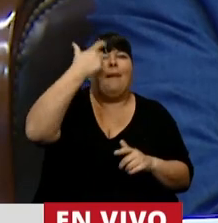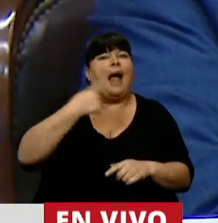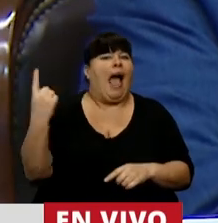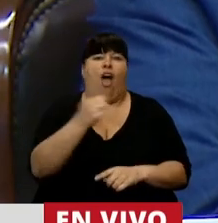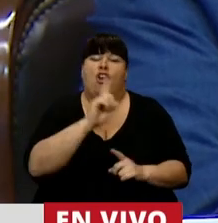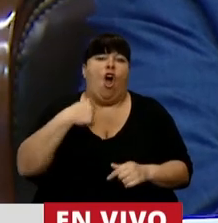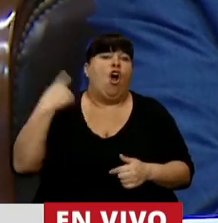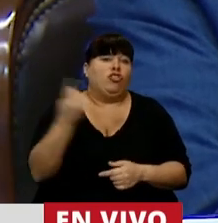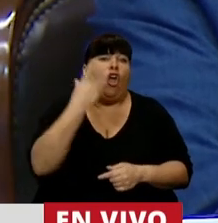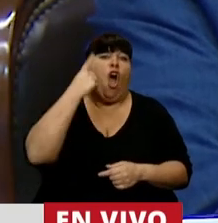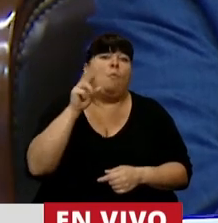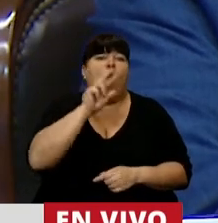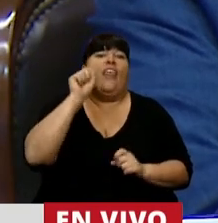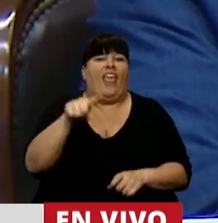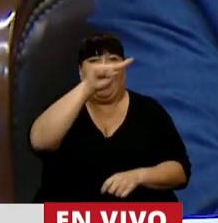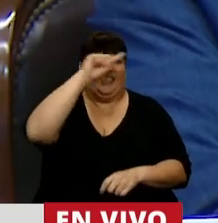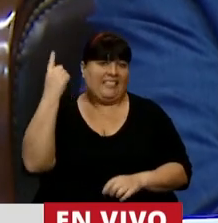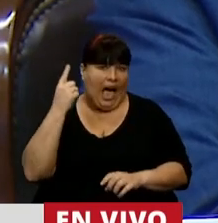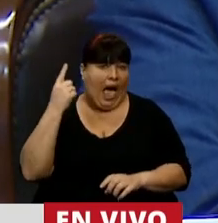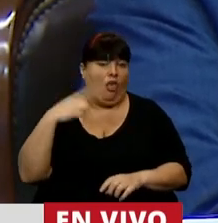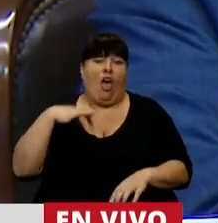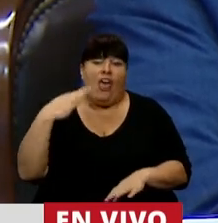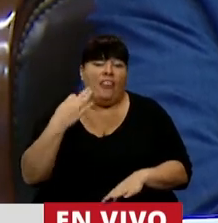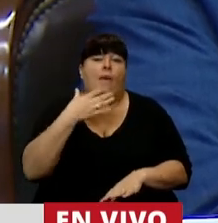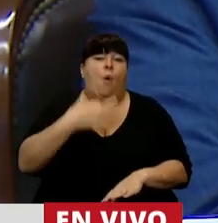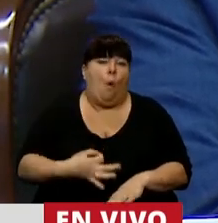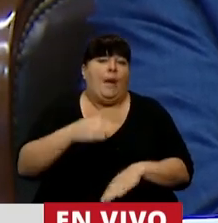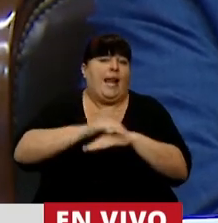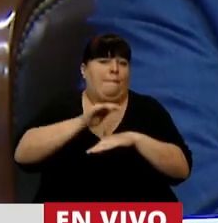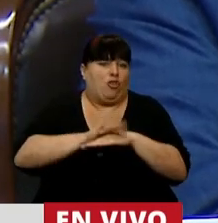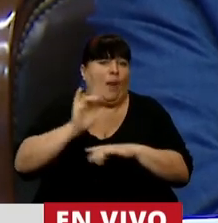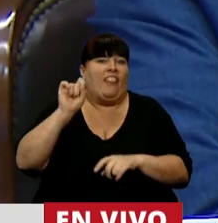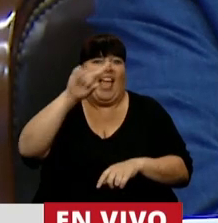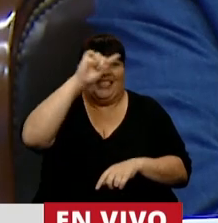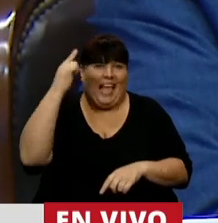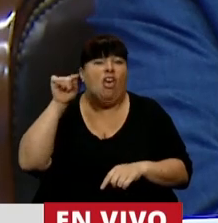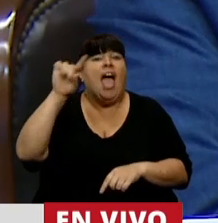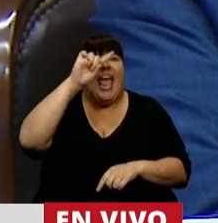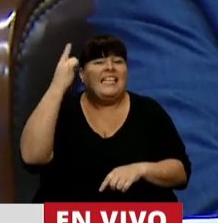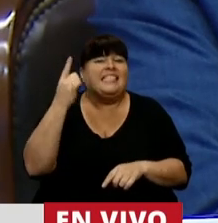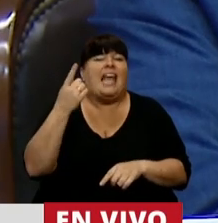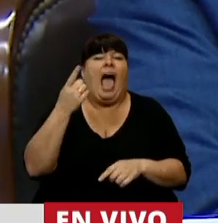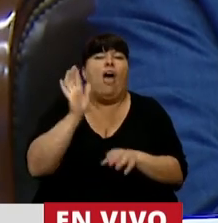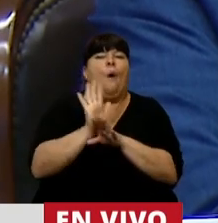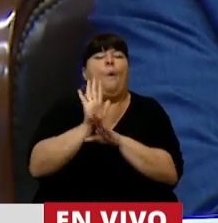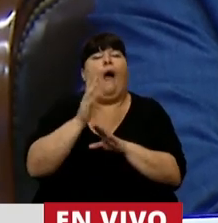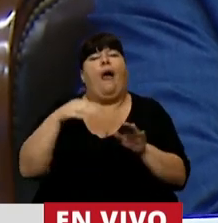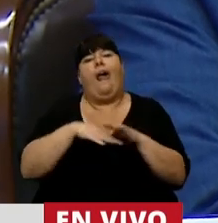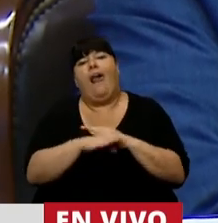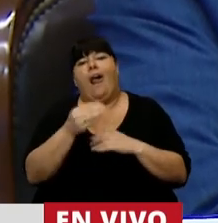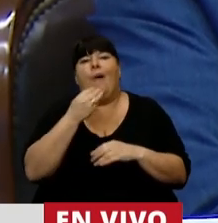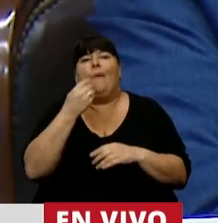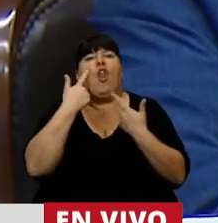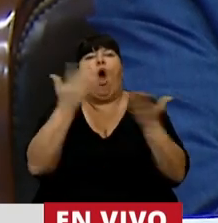persona. Somos hombres y mujeres de Estado y tenemos que cumplir con la responsabilidad de Estado. Un Estado que ignora, que mete bajo la alfombra